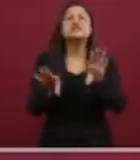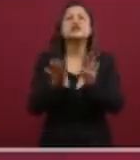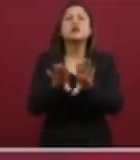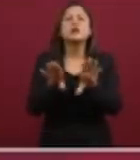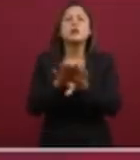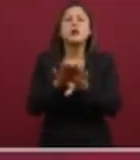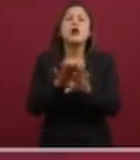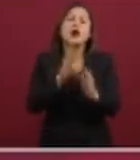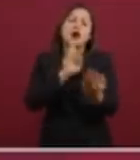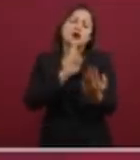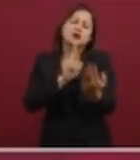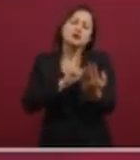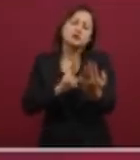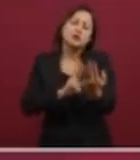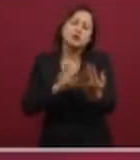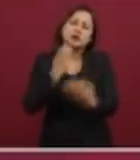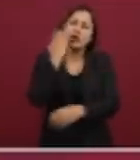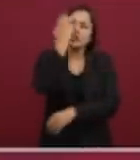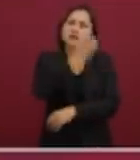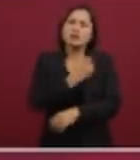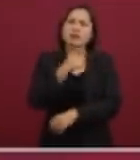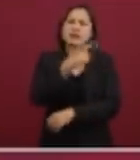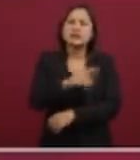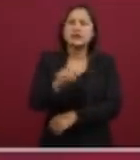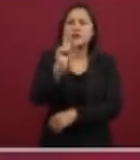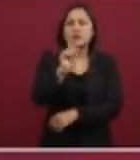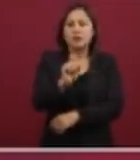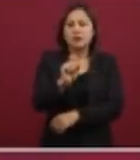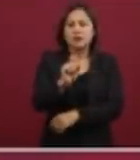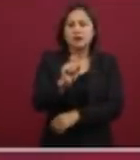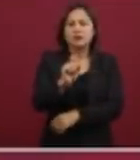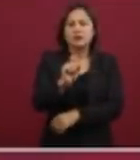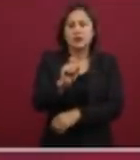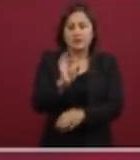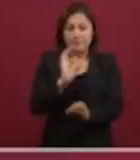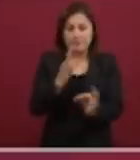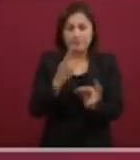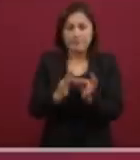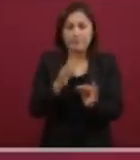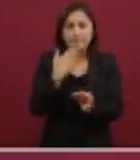120 de las 125 preguntas. Entonces, el que